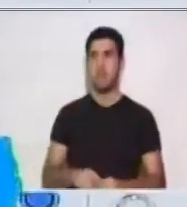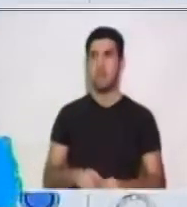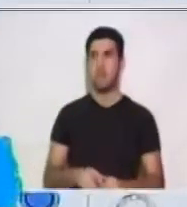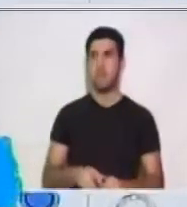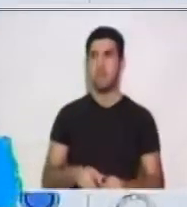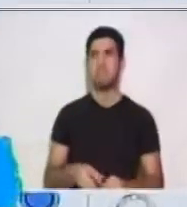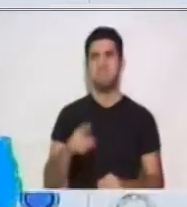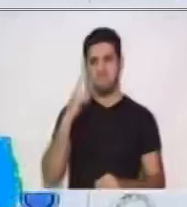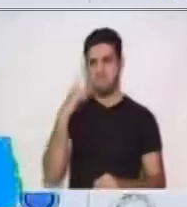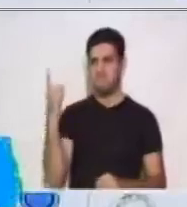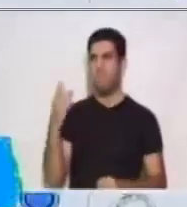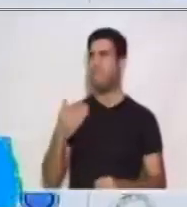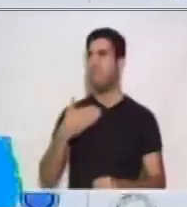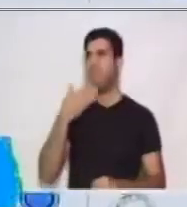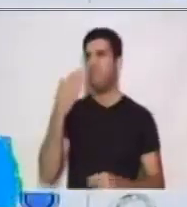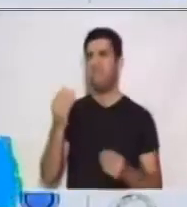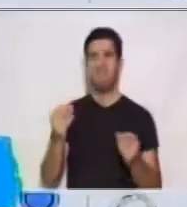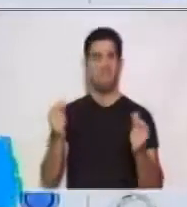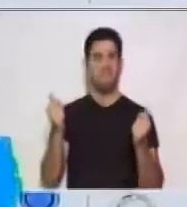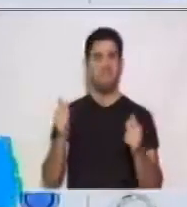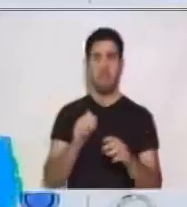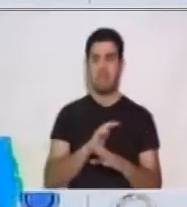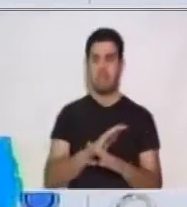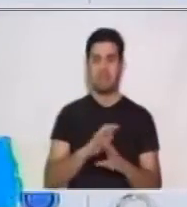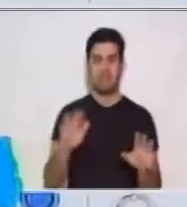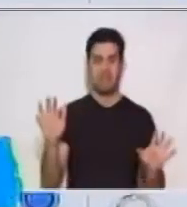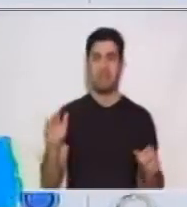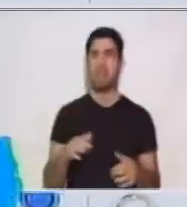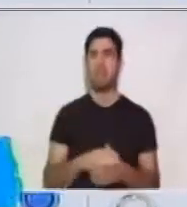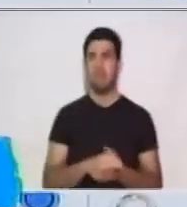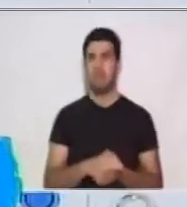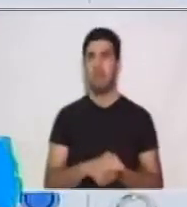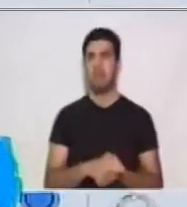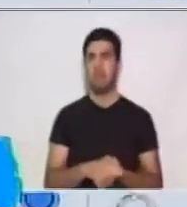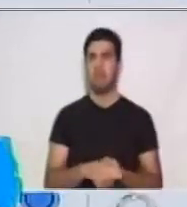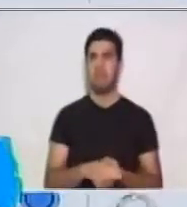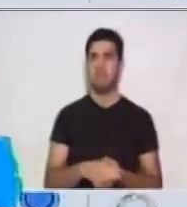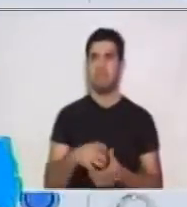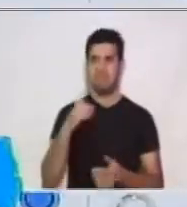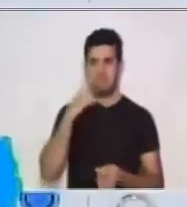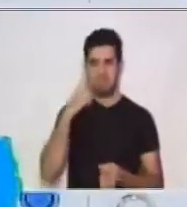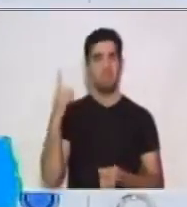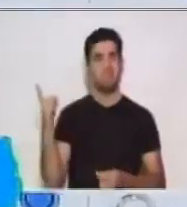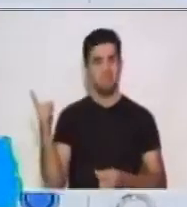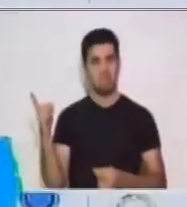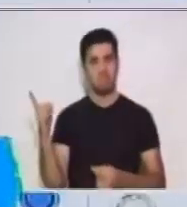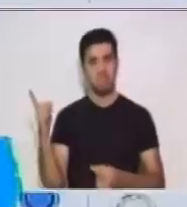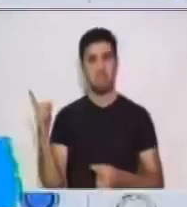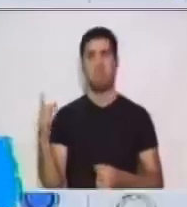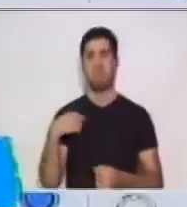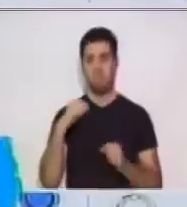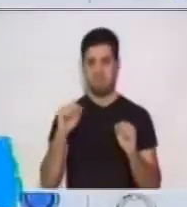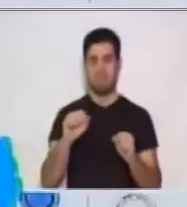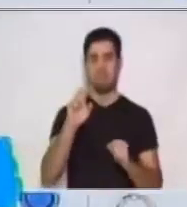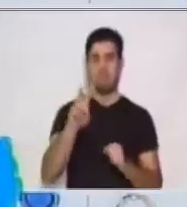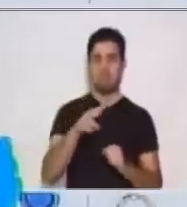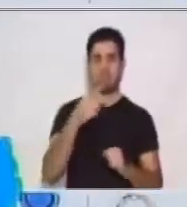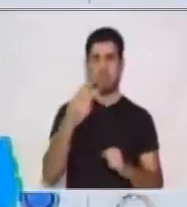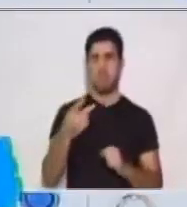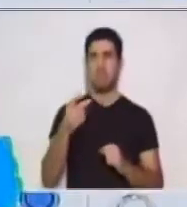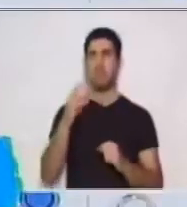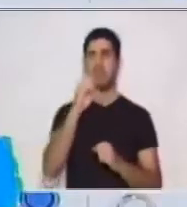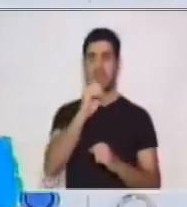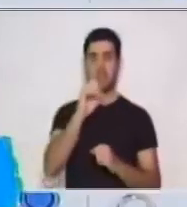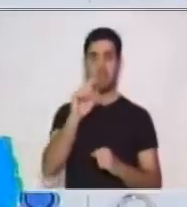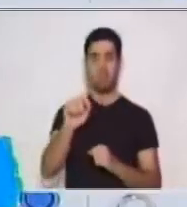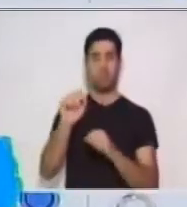Es muy práctico. Entonces el 80% de 200 lo puedo obtener sabiendo que el 80%